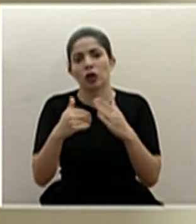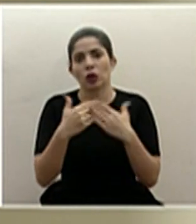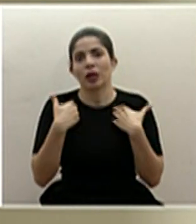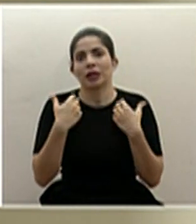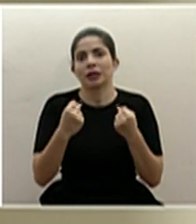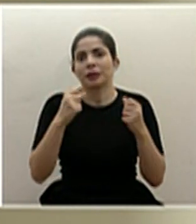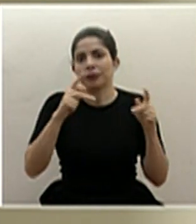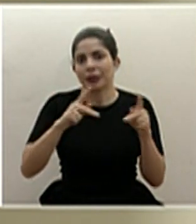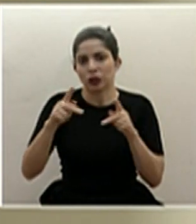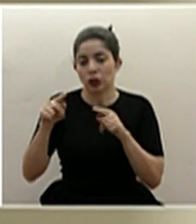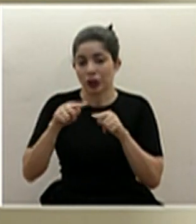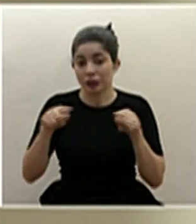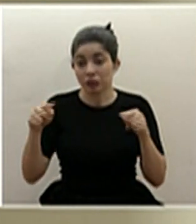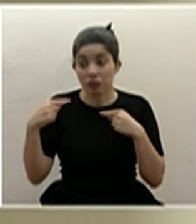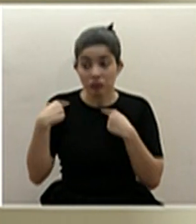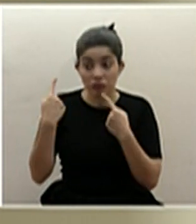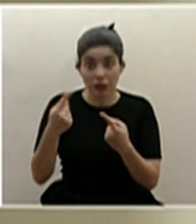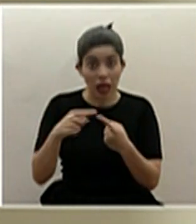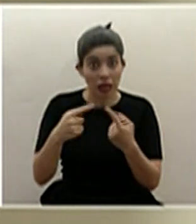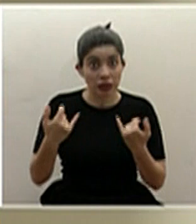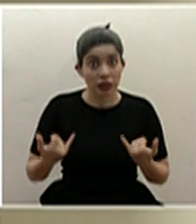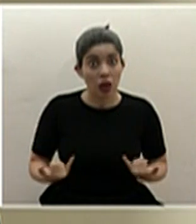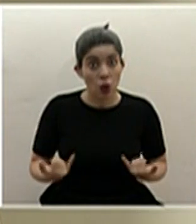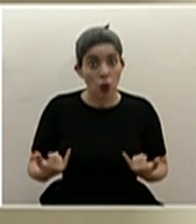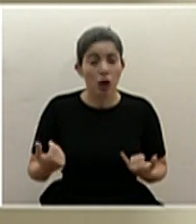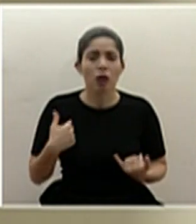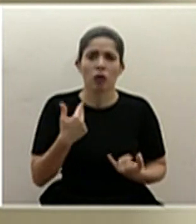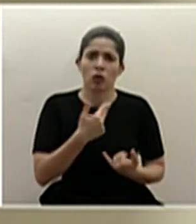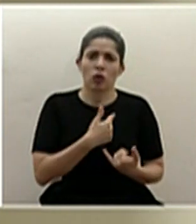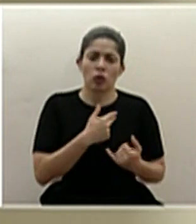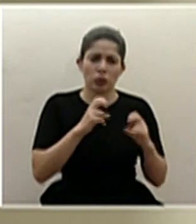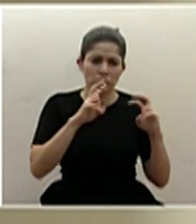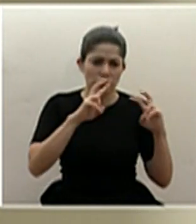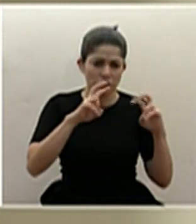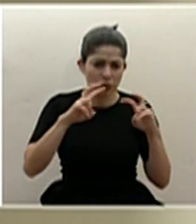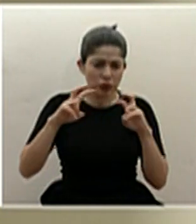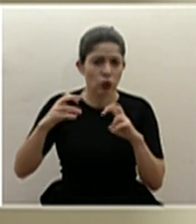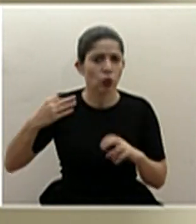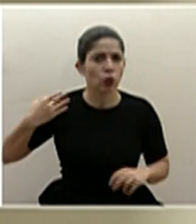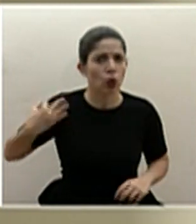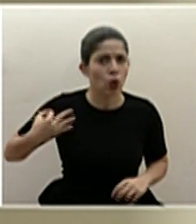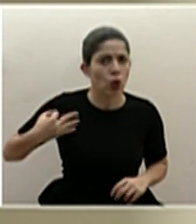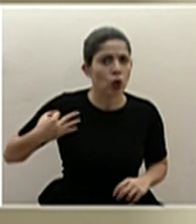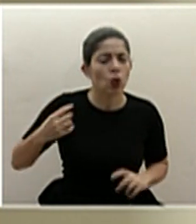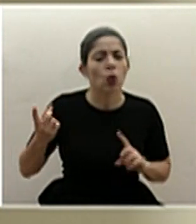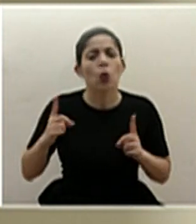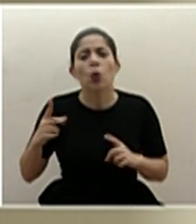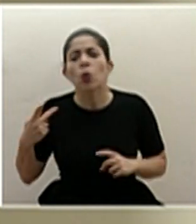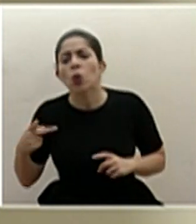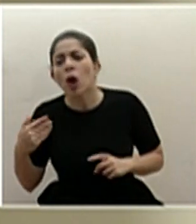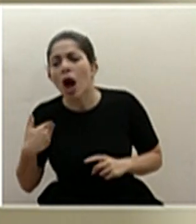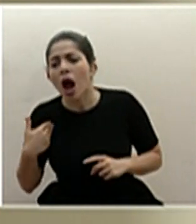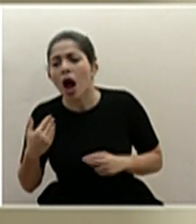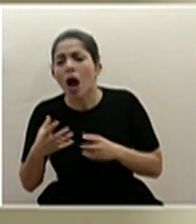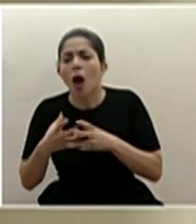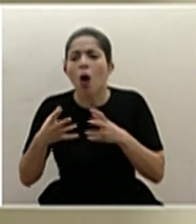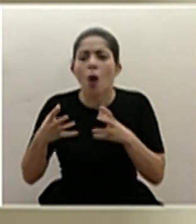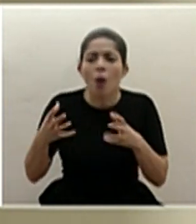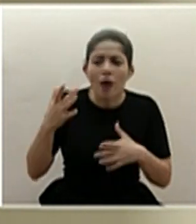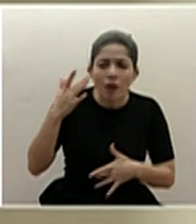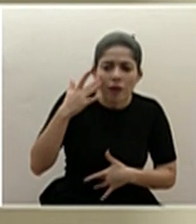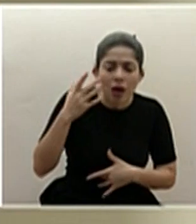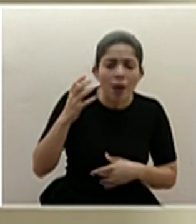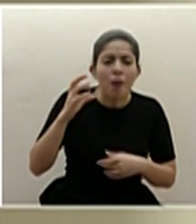población. Hasta el momento, pues obviamente nosotros estamos valorando todos los días los riesgos que se presentan con el aumento de casos